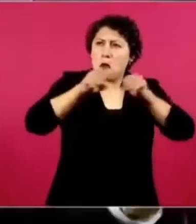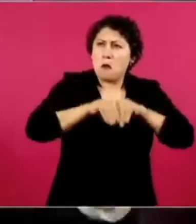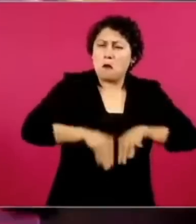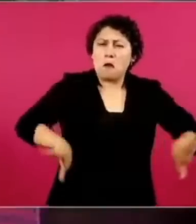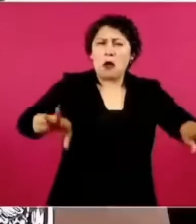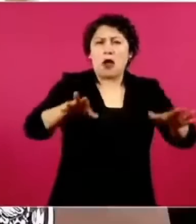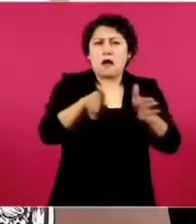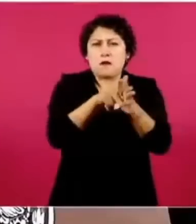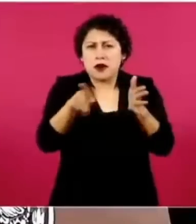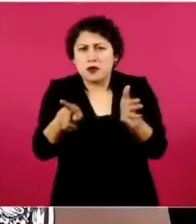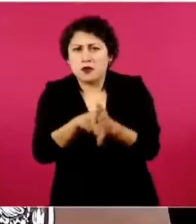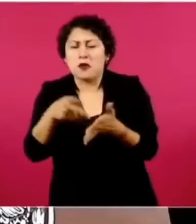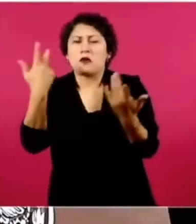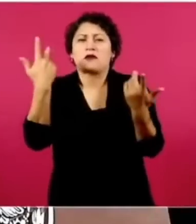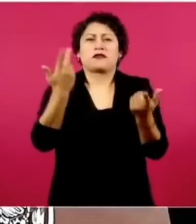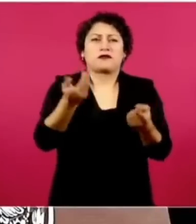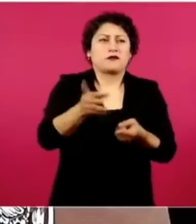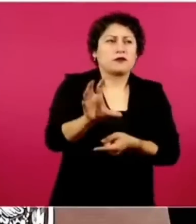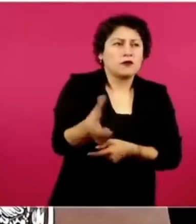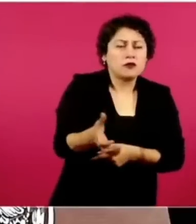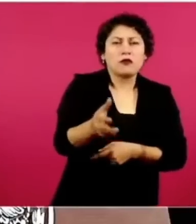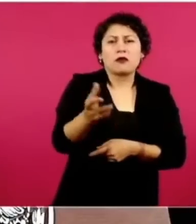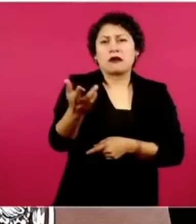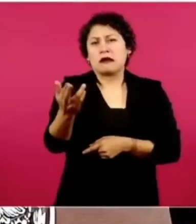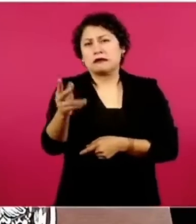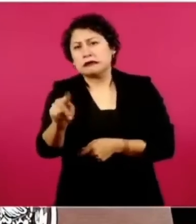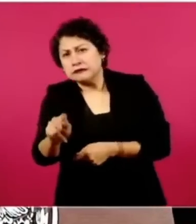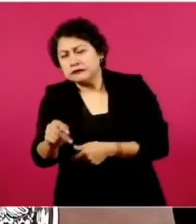¿Y cómo nos defendemos ante eso?